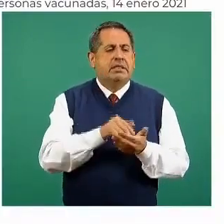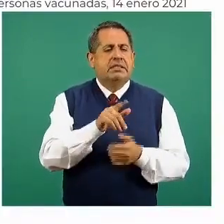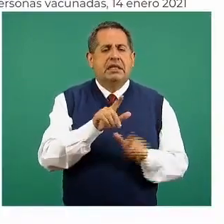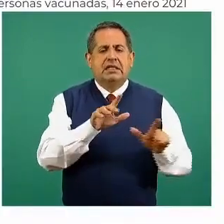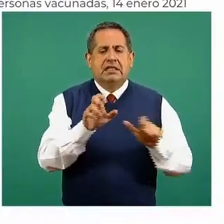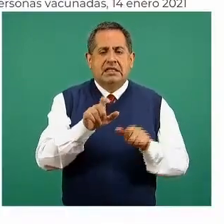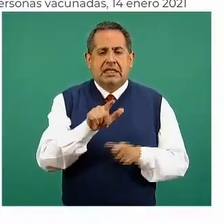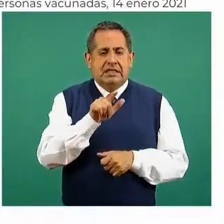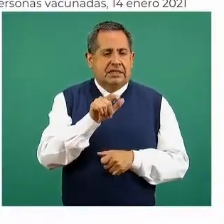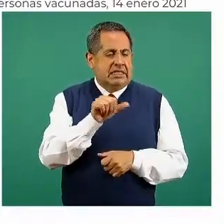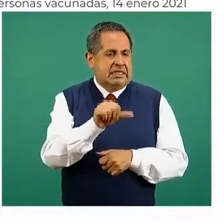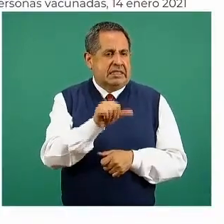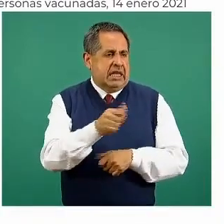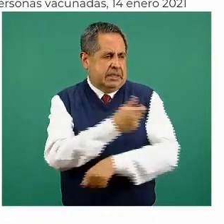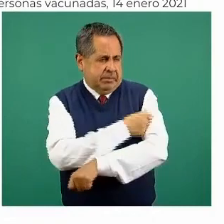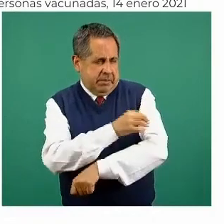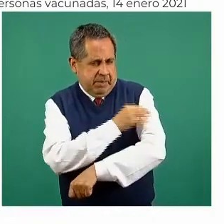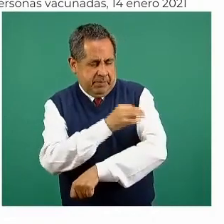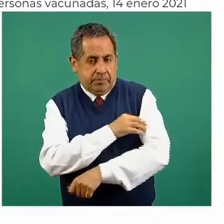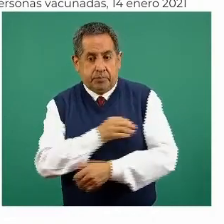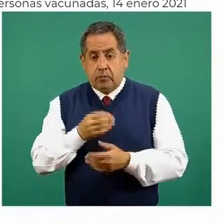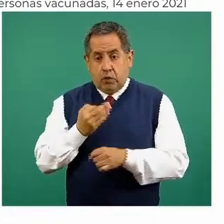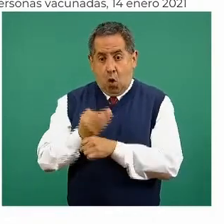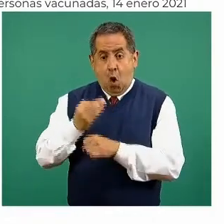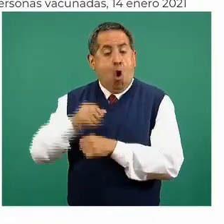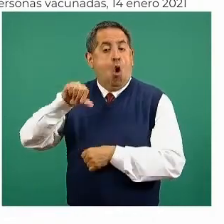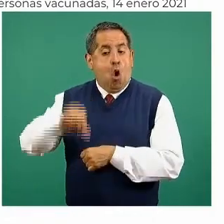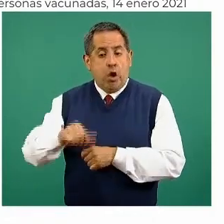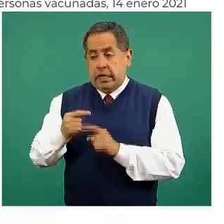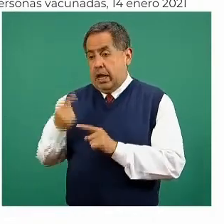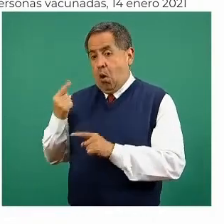136.716 dosis, hoy hasta las 16 horas,